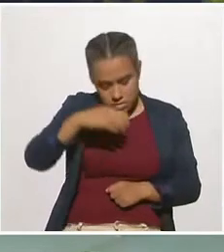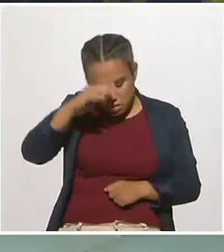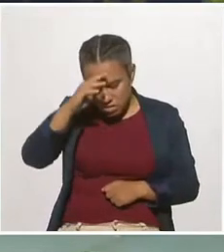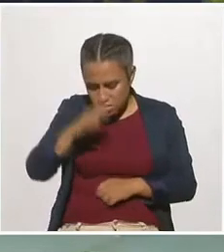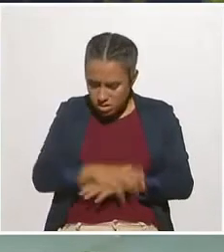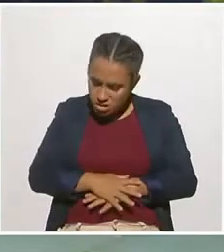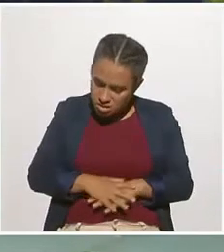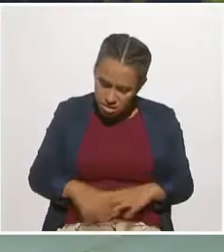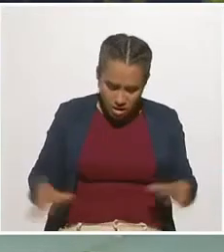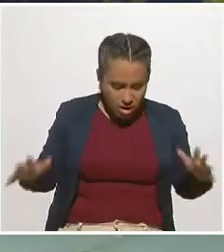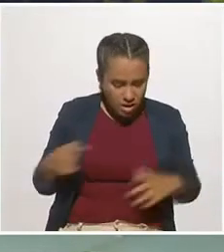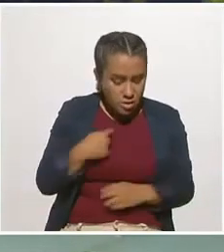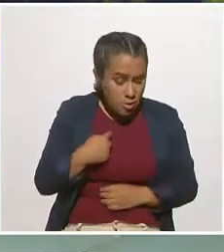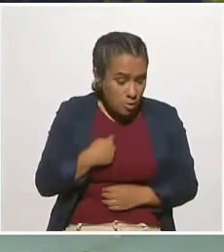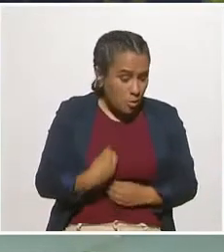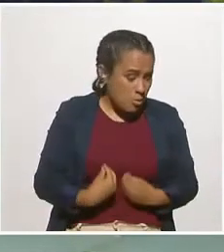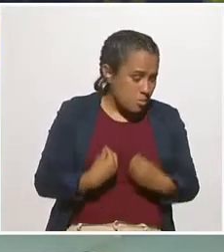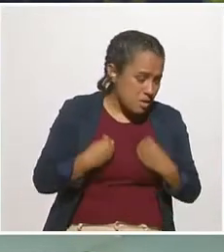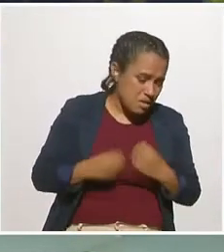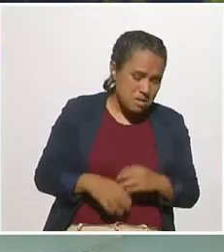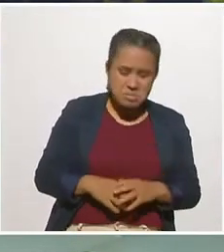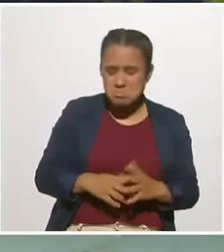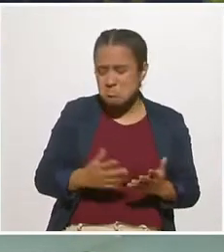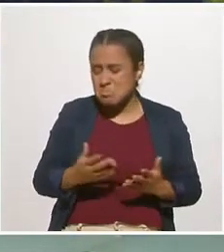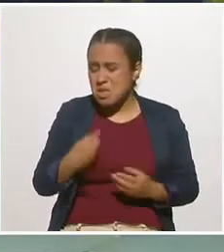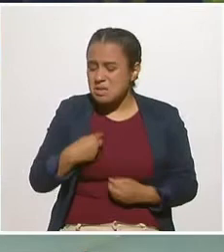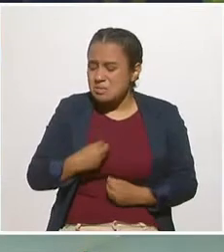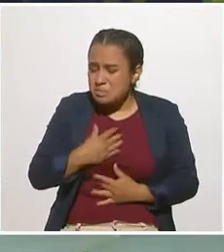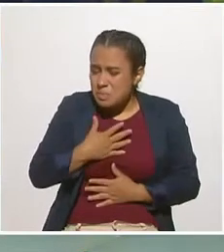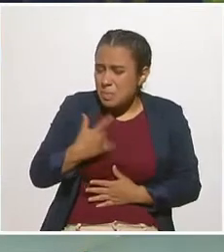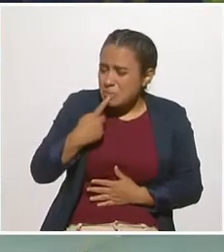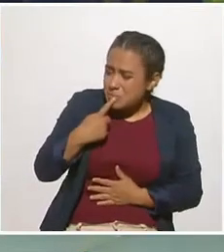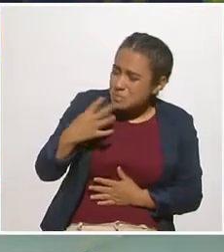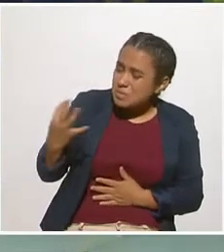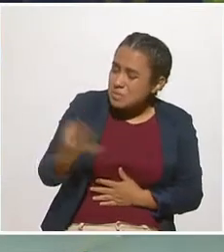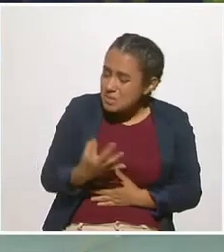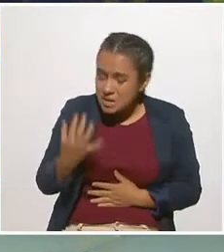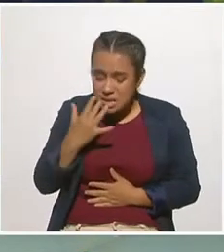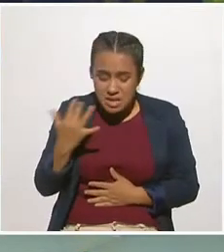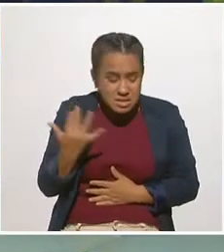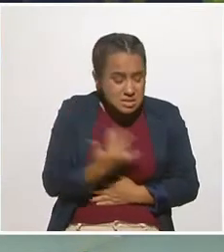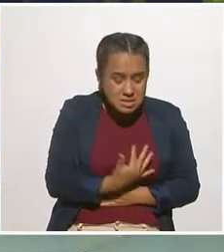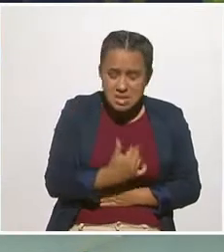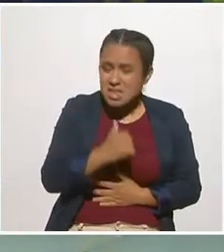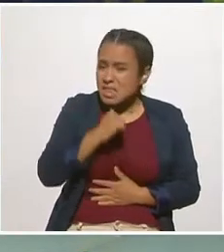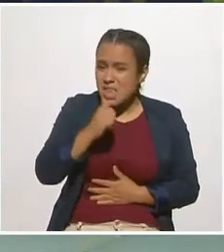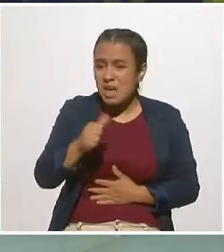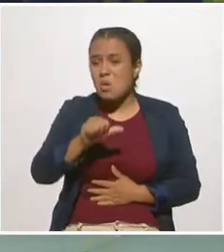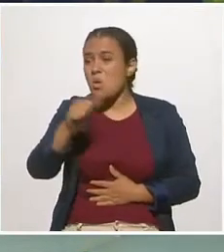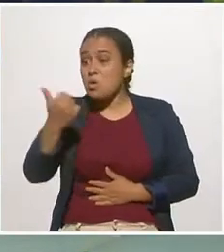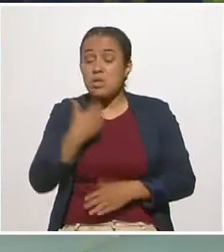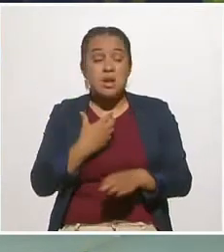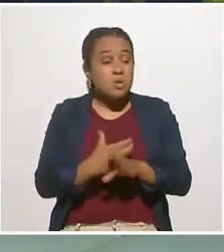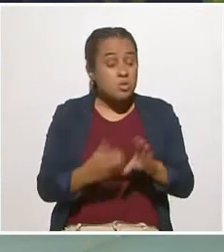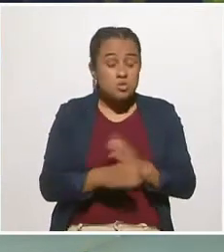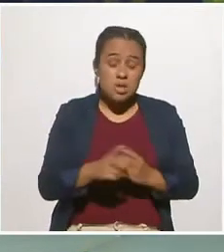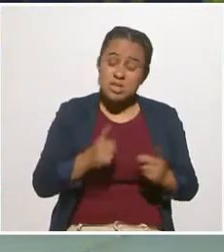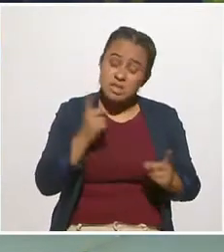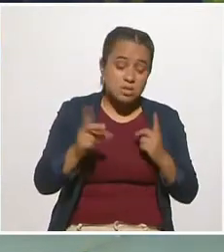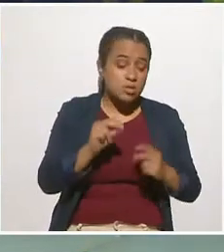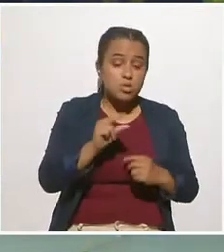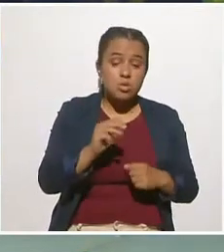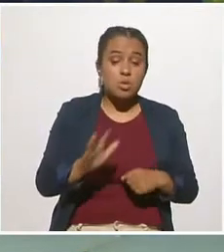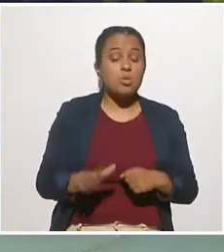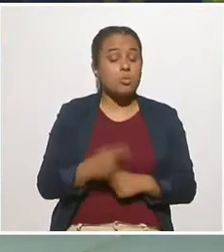por la vida, ya no voy a disfrutar los alimentos, ya no voy a disfrutar ninguna otra actividad porque tengo como que detrás siempre este